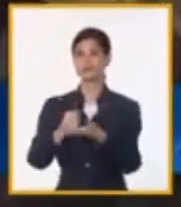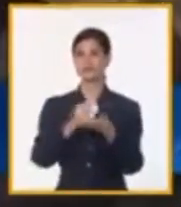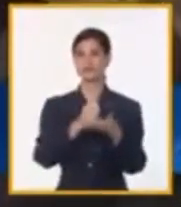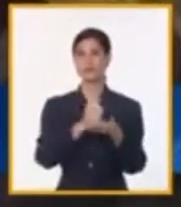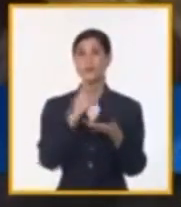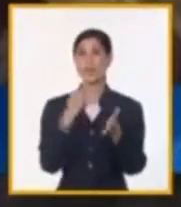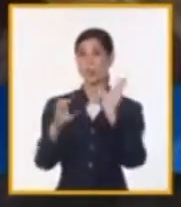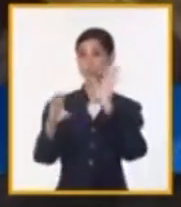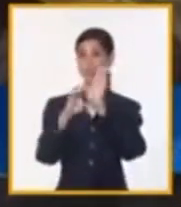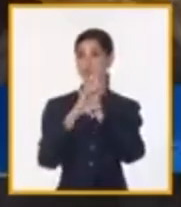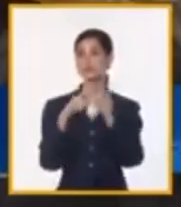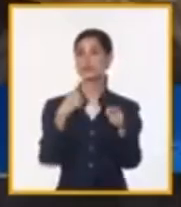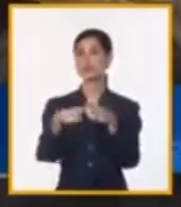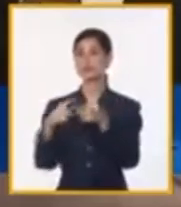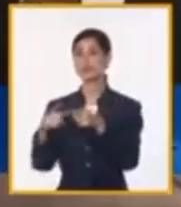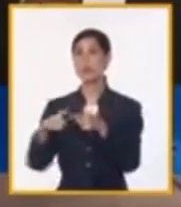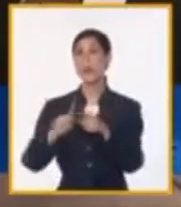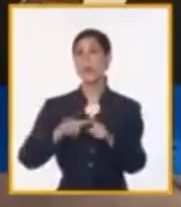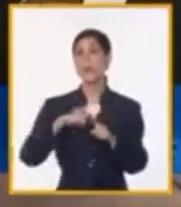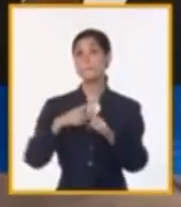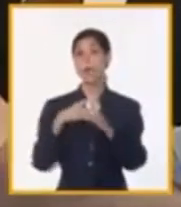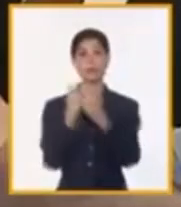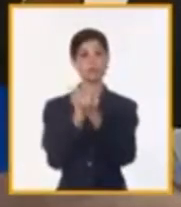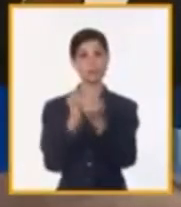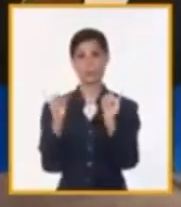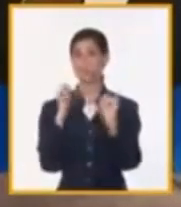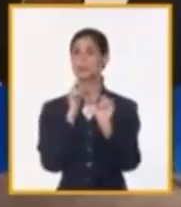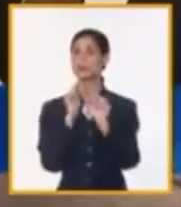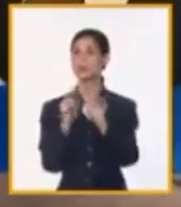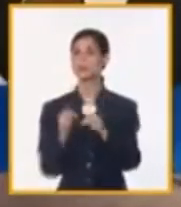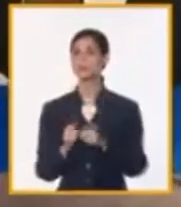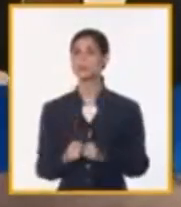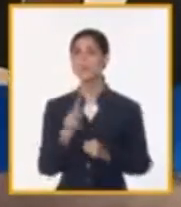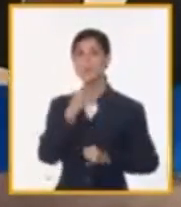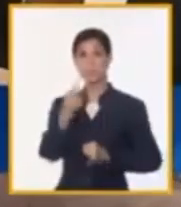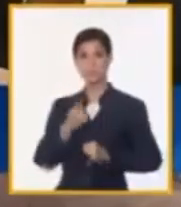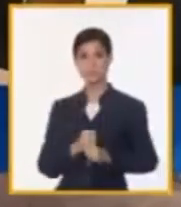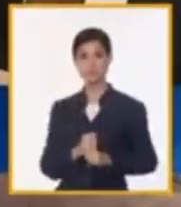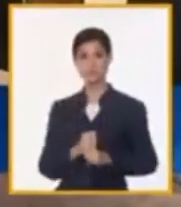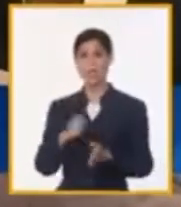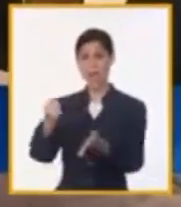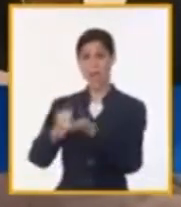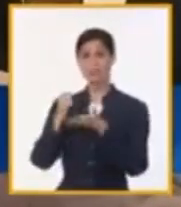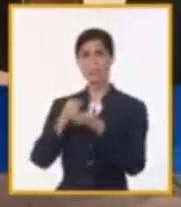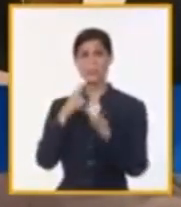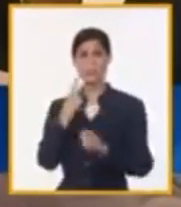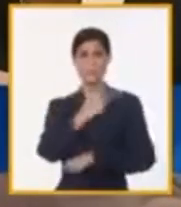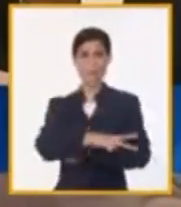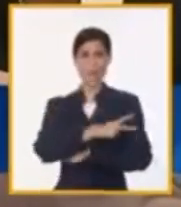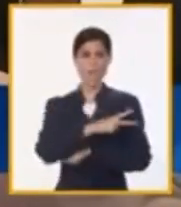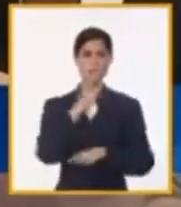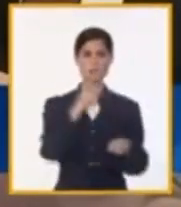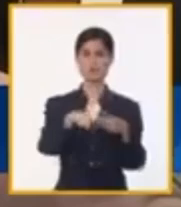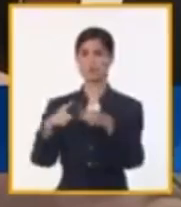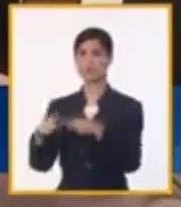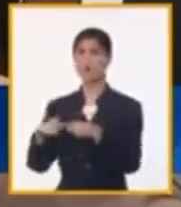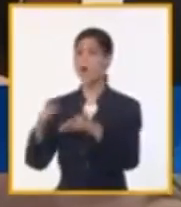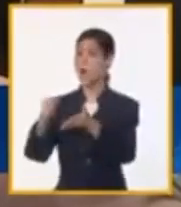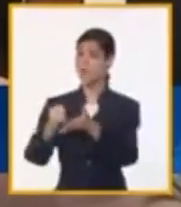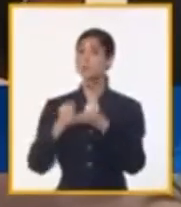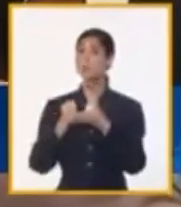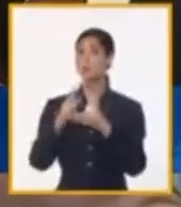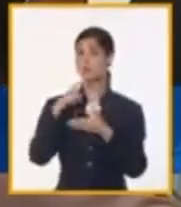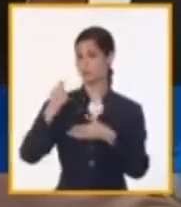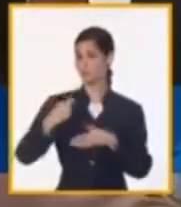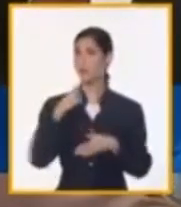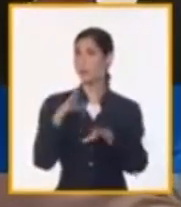construye e independientes si tenemos que contar con apoyo extranjero para poder someter y combatir a las mafias tenemos que hacerlo